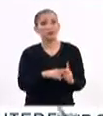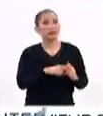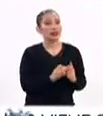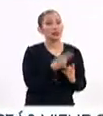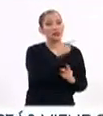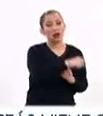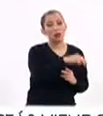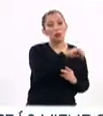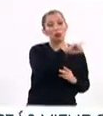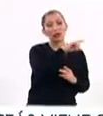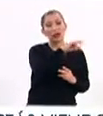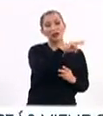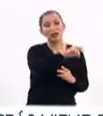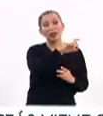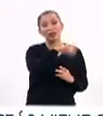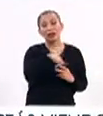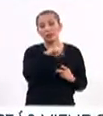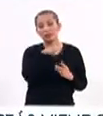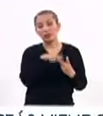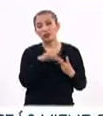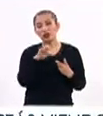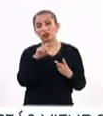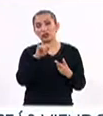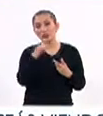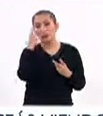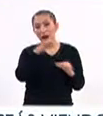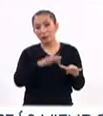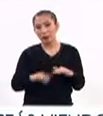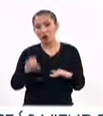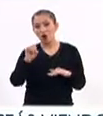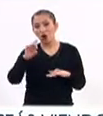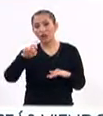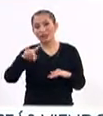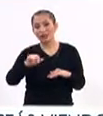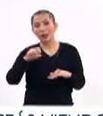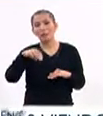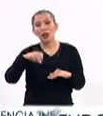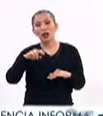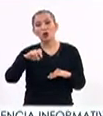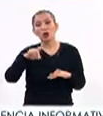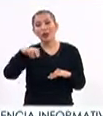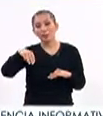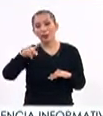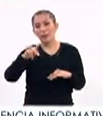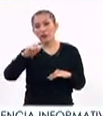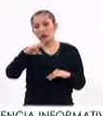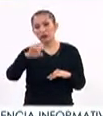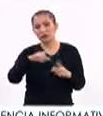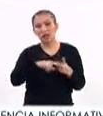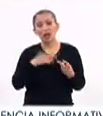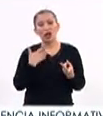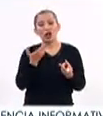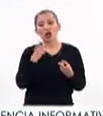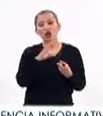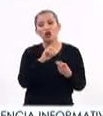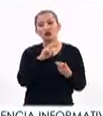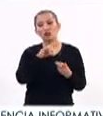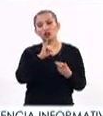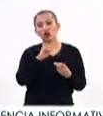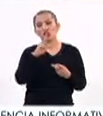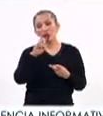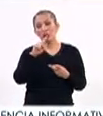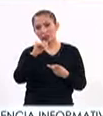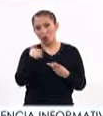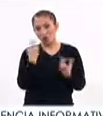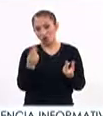empieza con el Moldava de Smetana, luego viene el concierto para piano y orquesta de Manuel M. Ponce. Concierto romántico, le